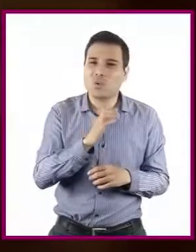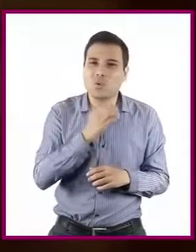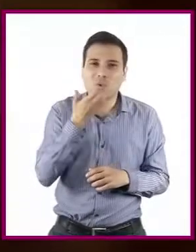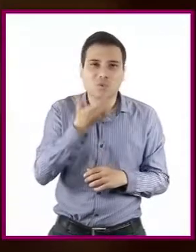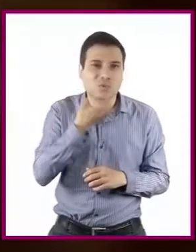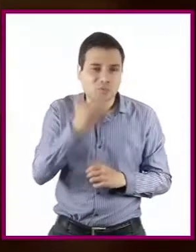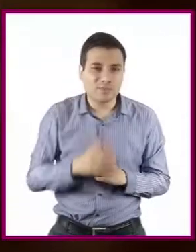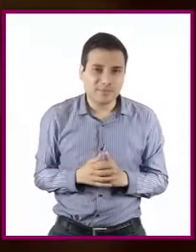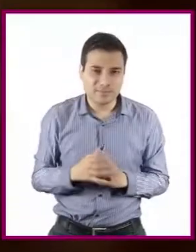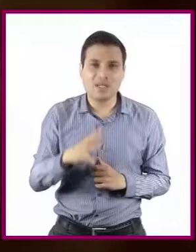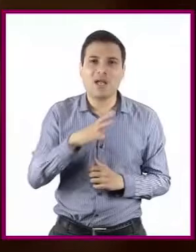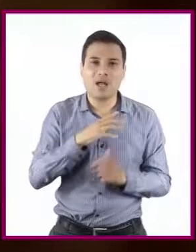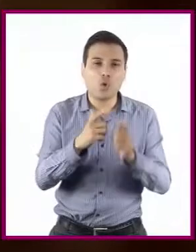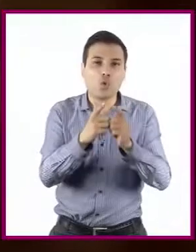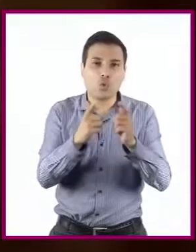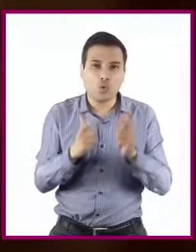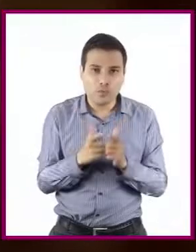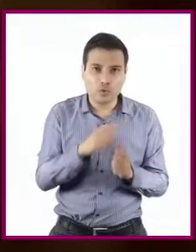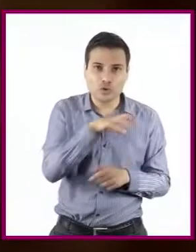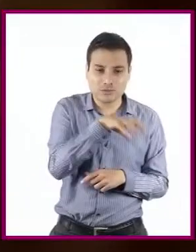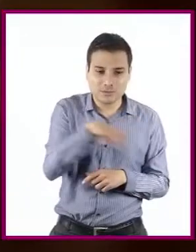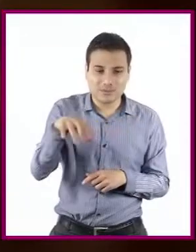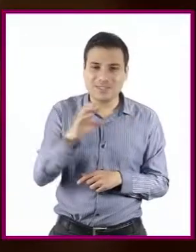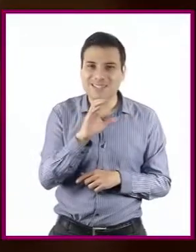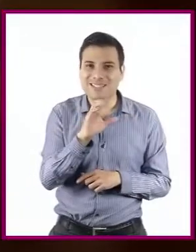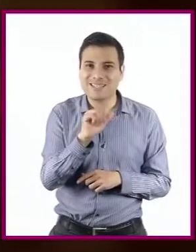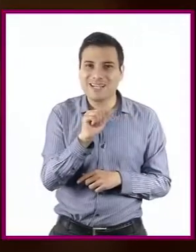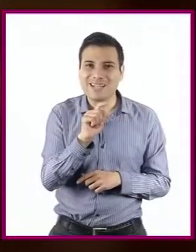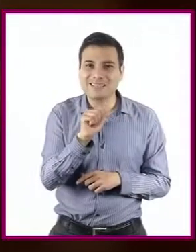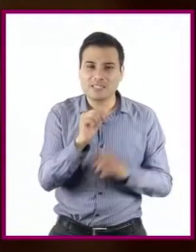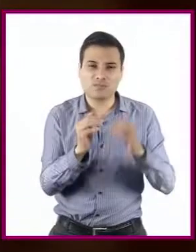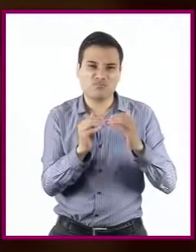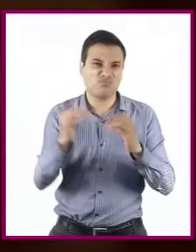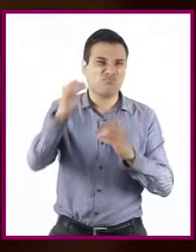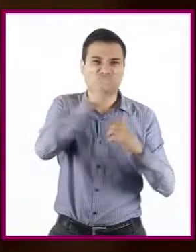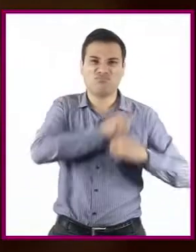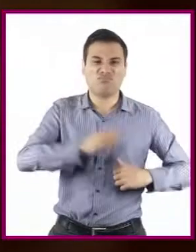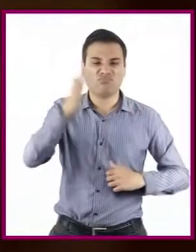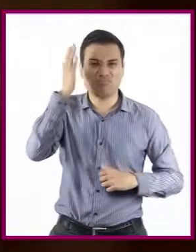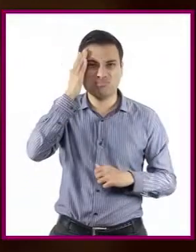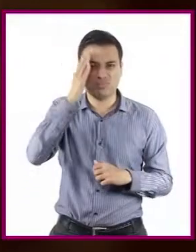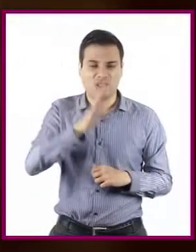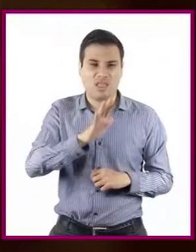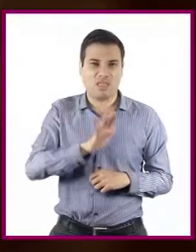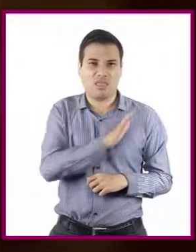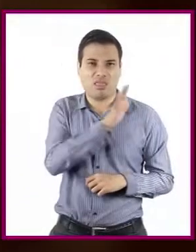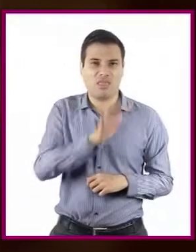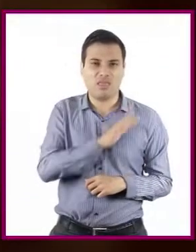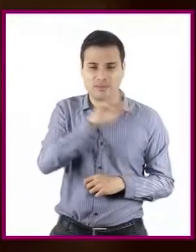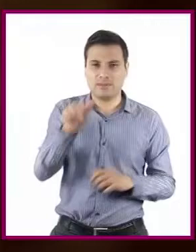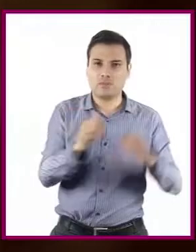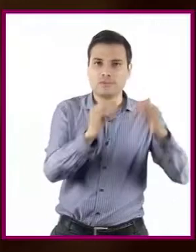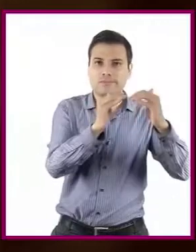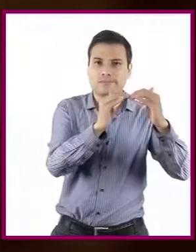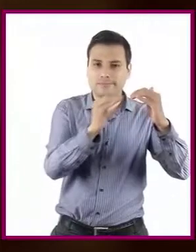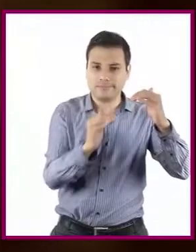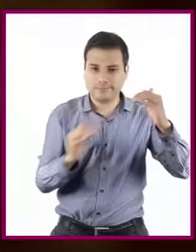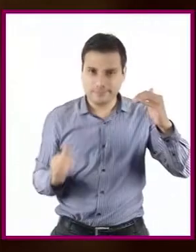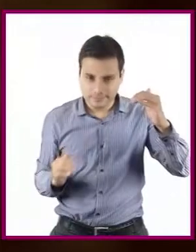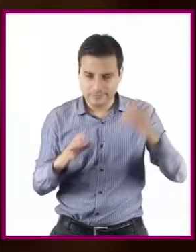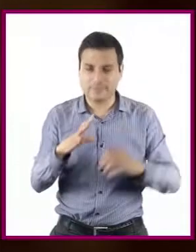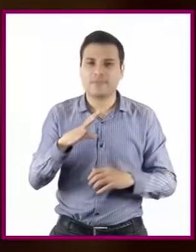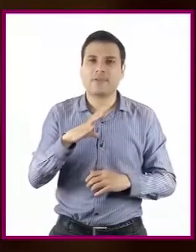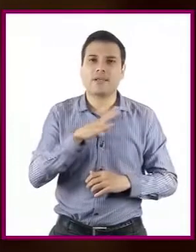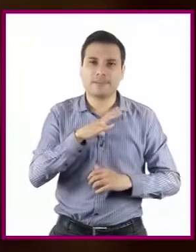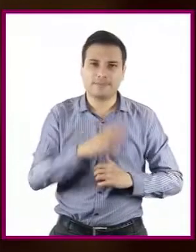estaba dividida en castas, en grupos en donde en la cima estaban los más blancos y que iba degradándose a medida que las